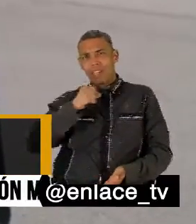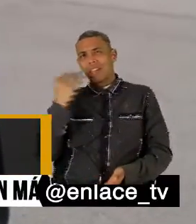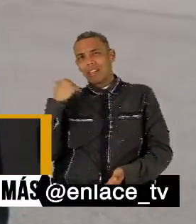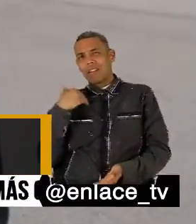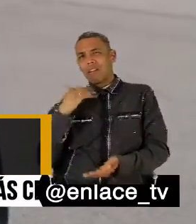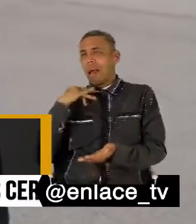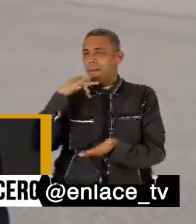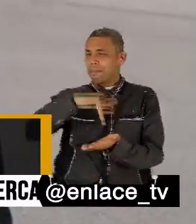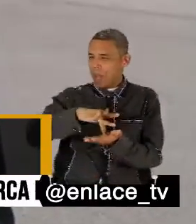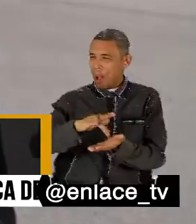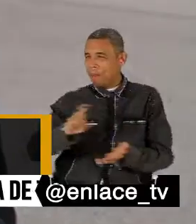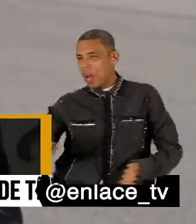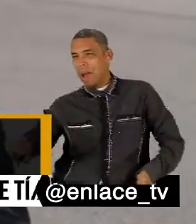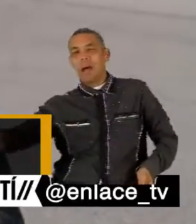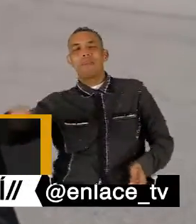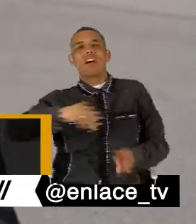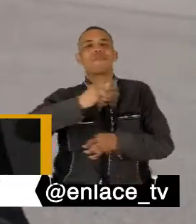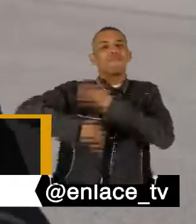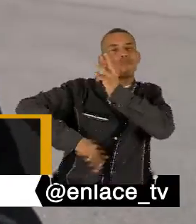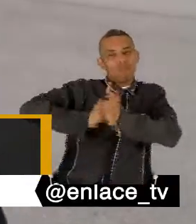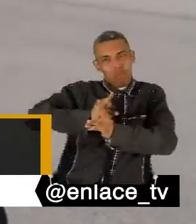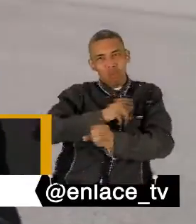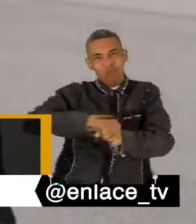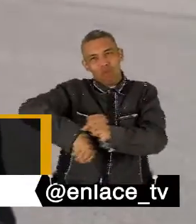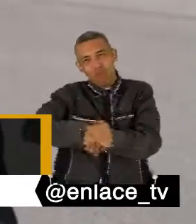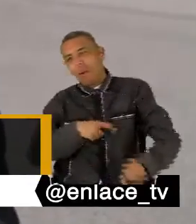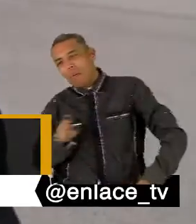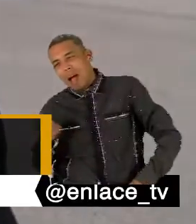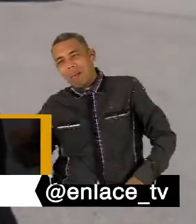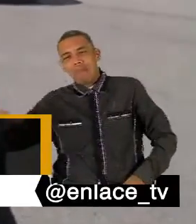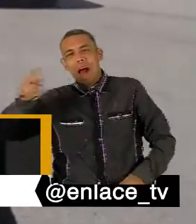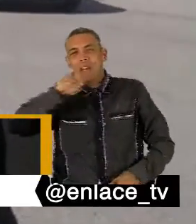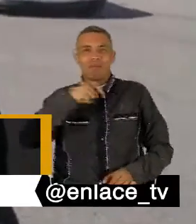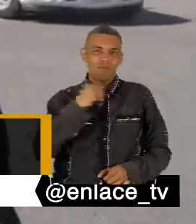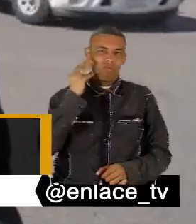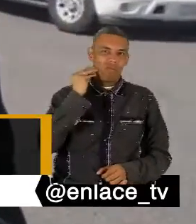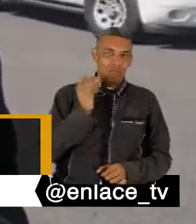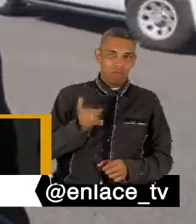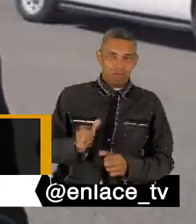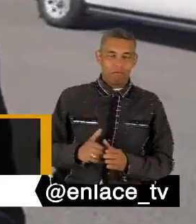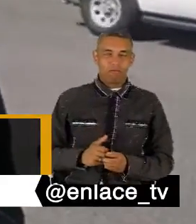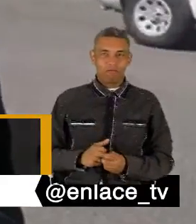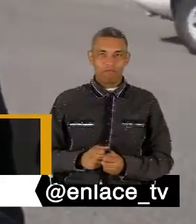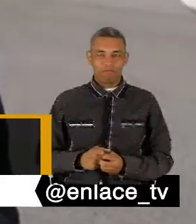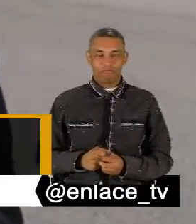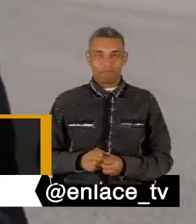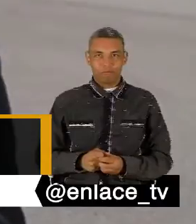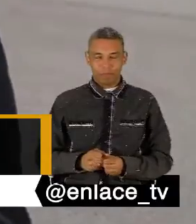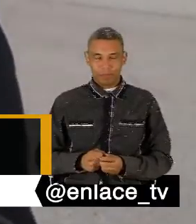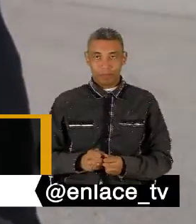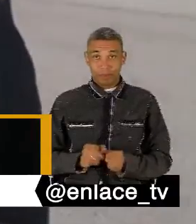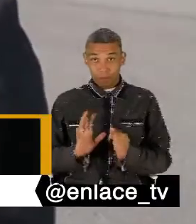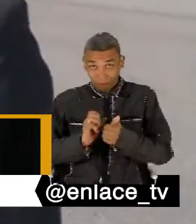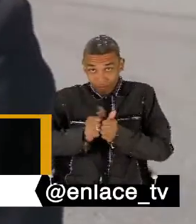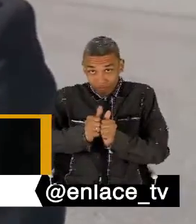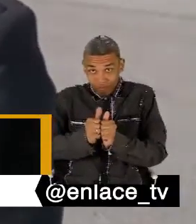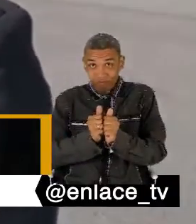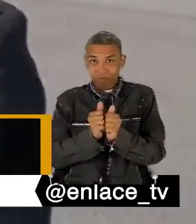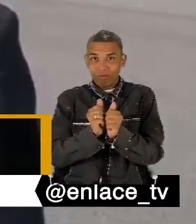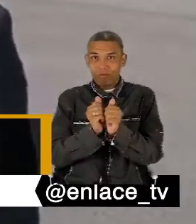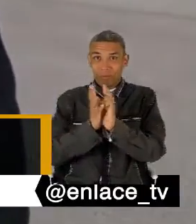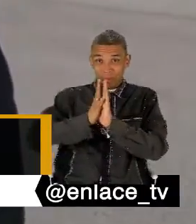Televisión. Ambiente de fútbol alrededor, o cerca mejor, al Estadio Rose Bowl de Los Ángeles. En la sección deportiva estaremos con la previa